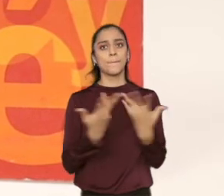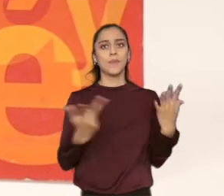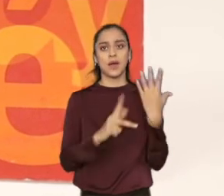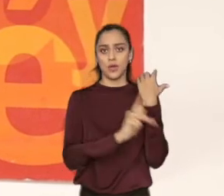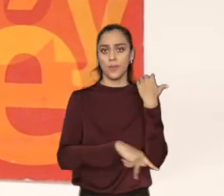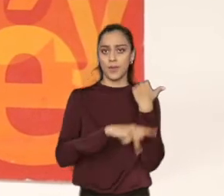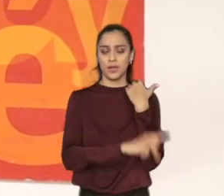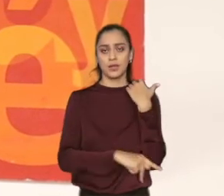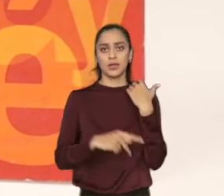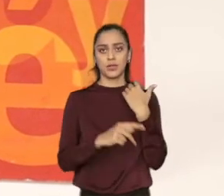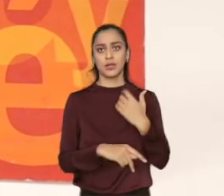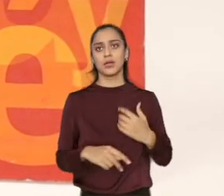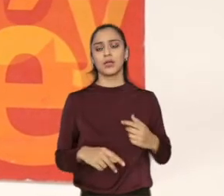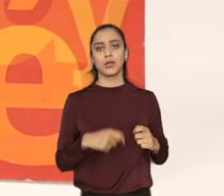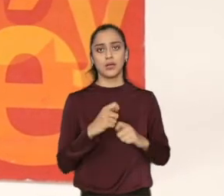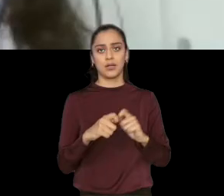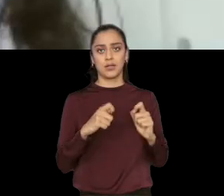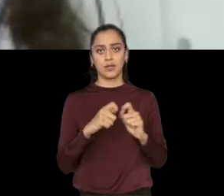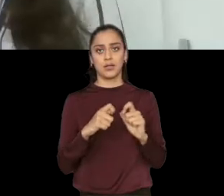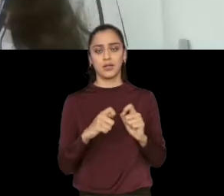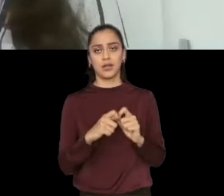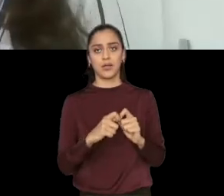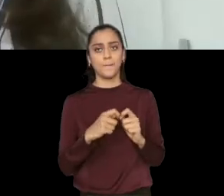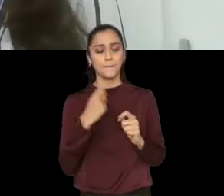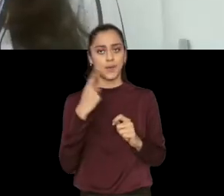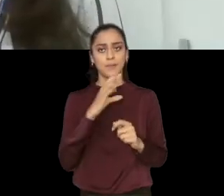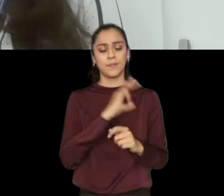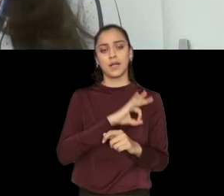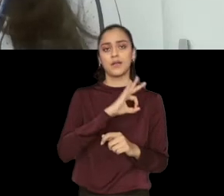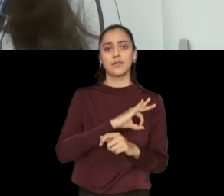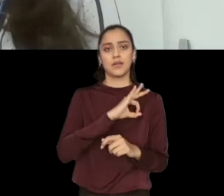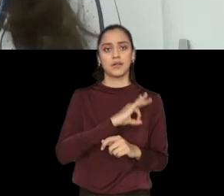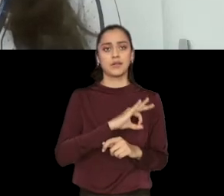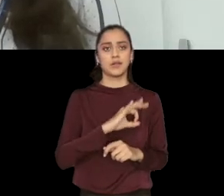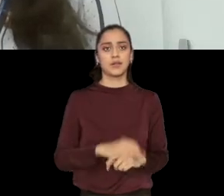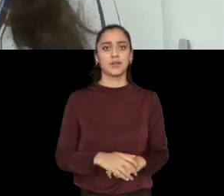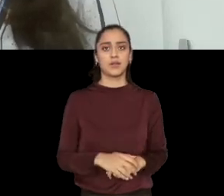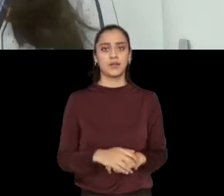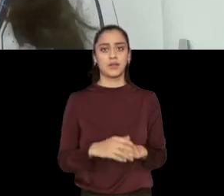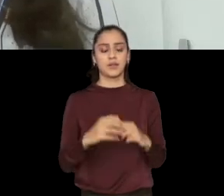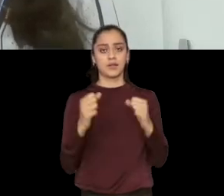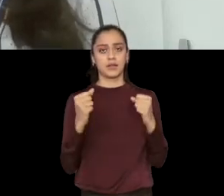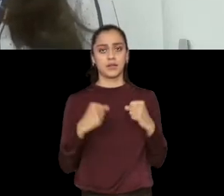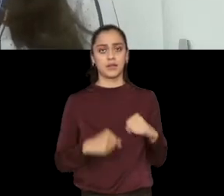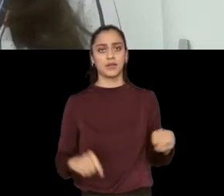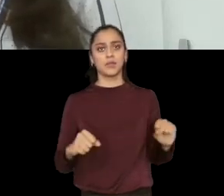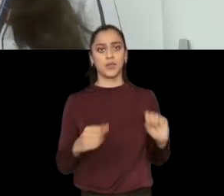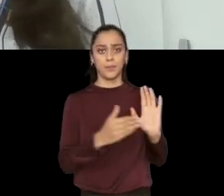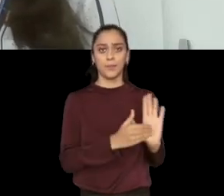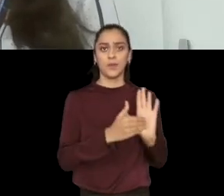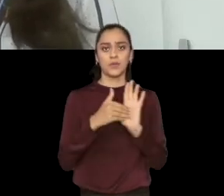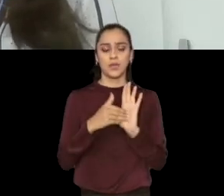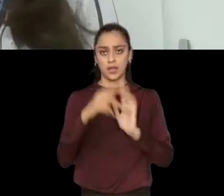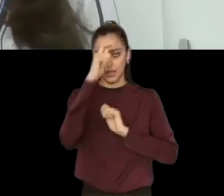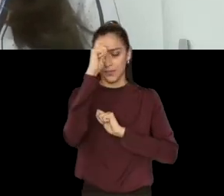varios países justamente en pro del beneficio de que se puedan visibilizar